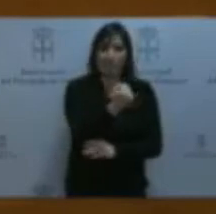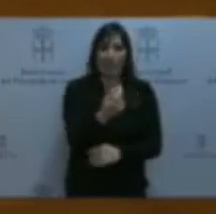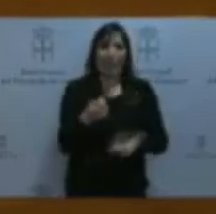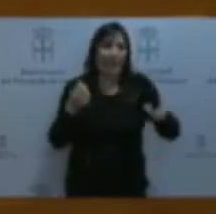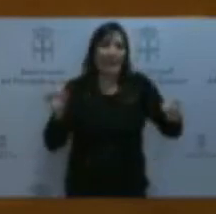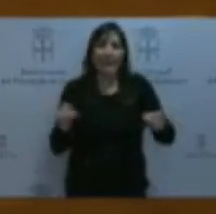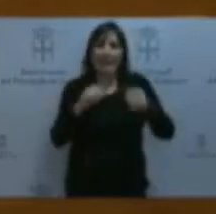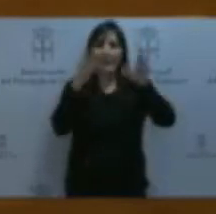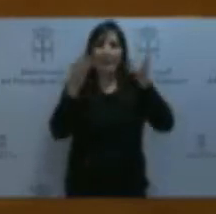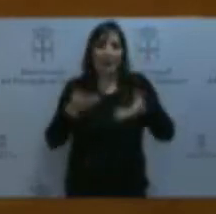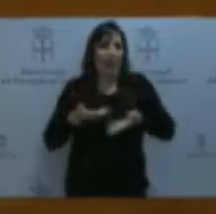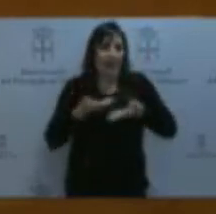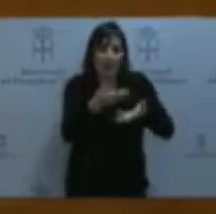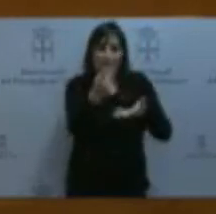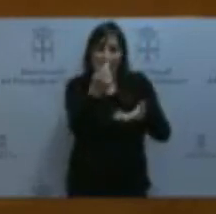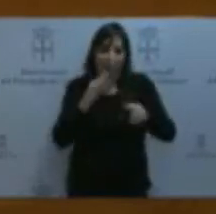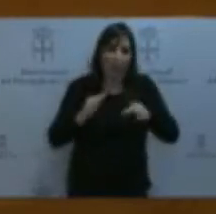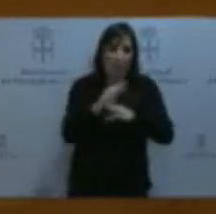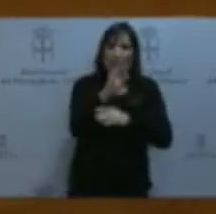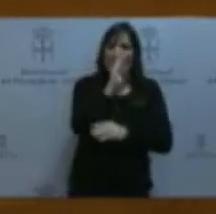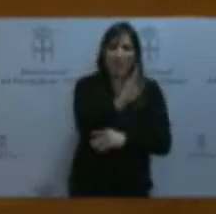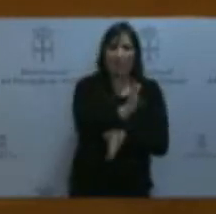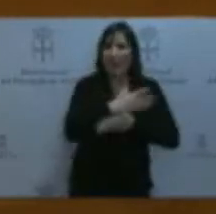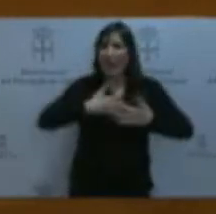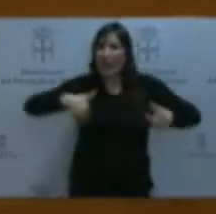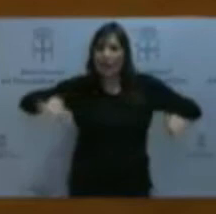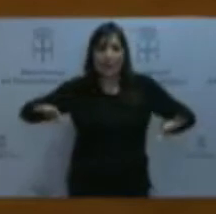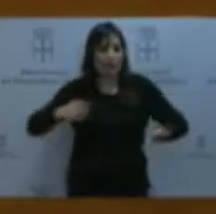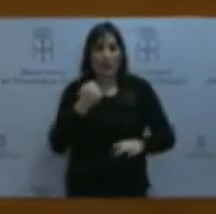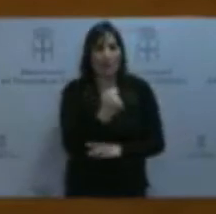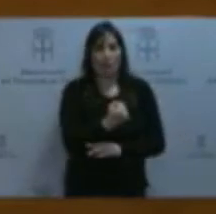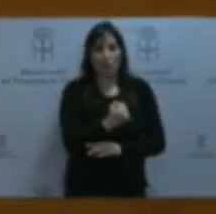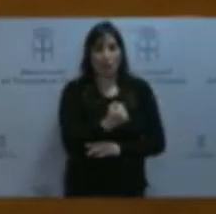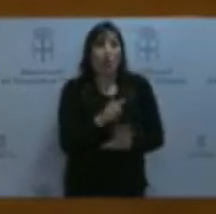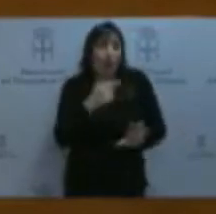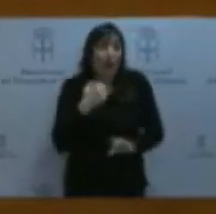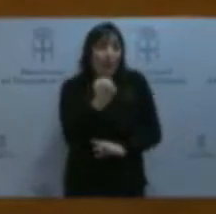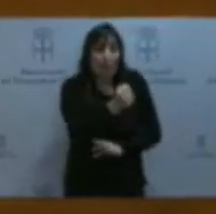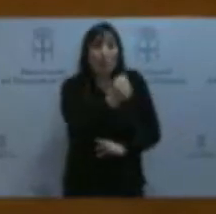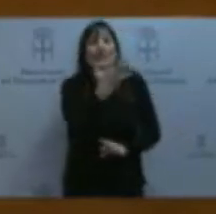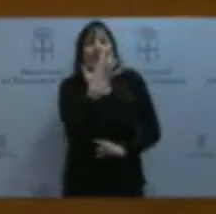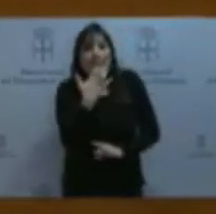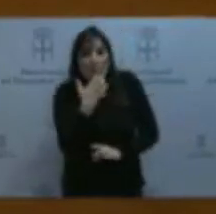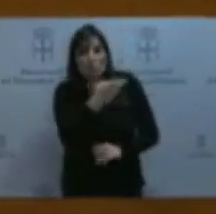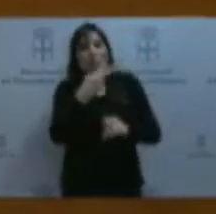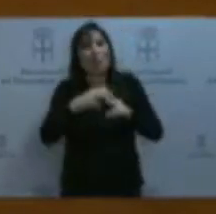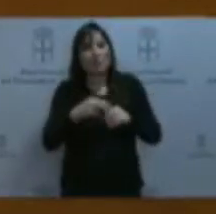directas y nos encontrarán pues cuando aborden la política demográfica con medidas que tengan que ver, entre otras